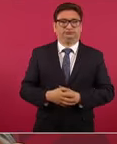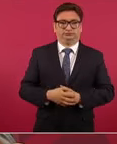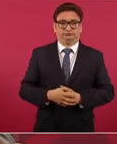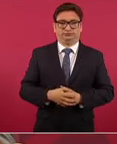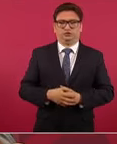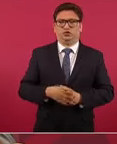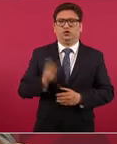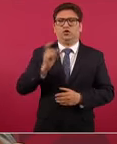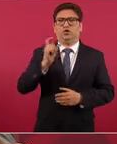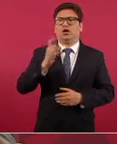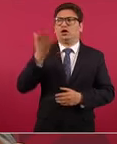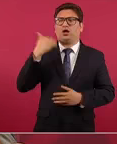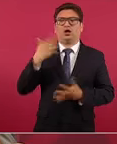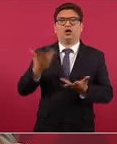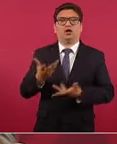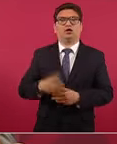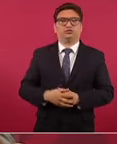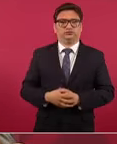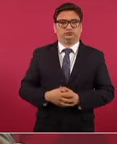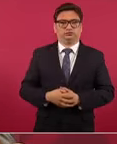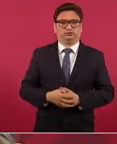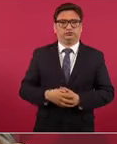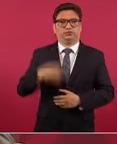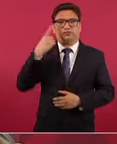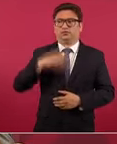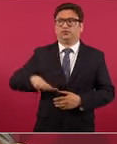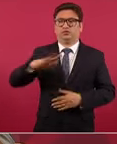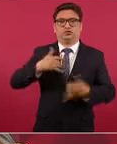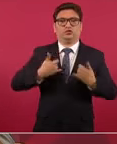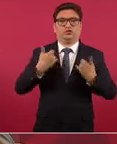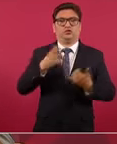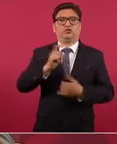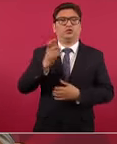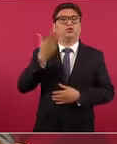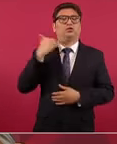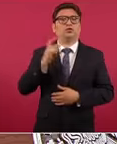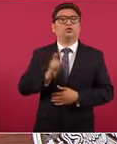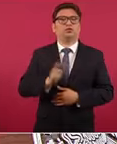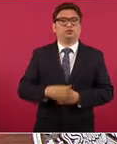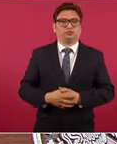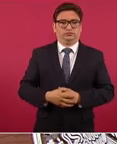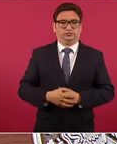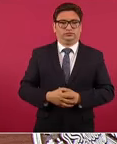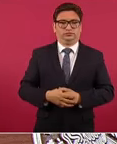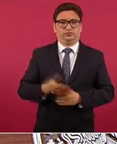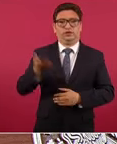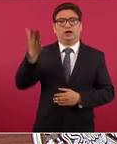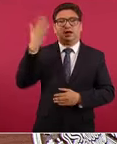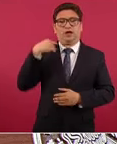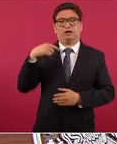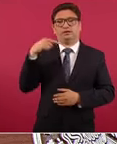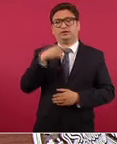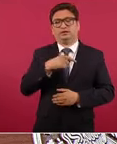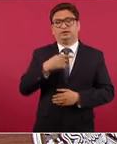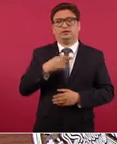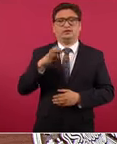se hizo esto para los jóvenes desde salinas